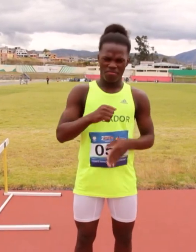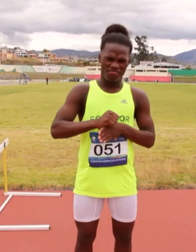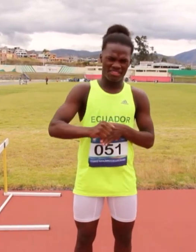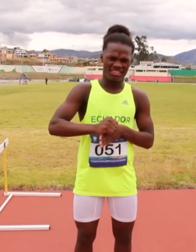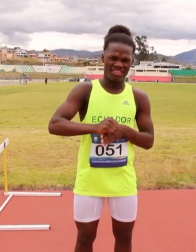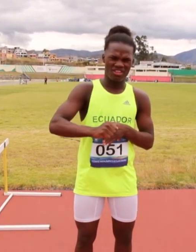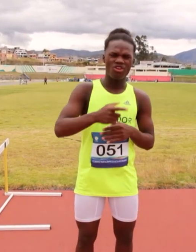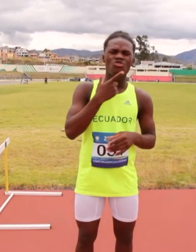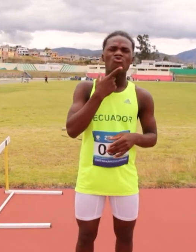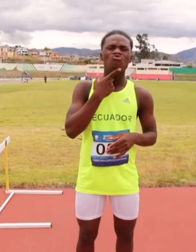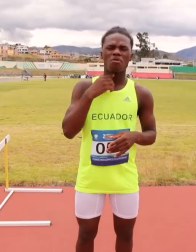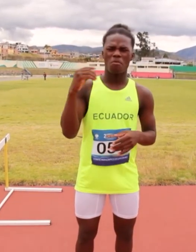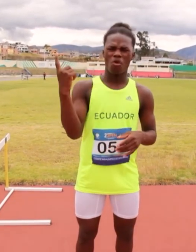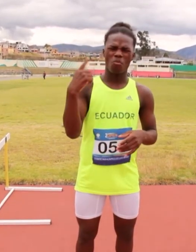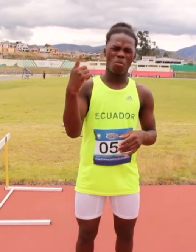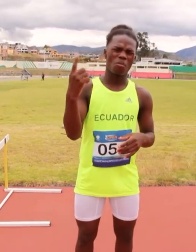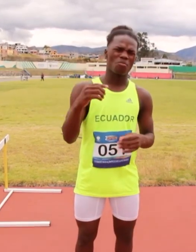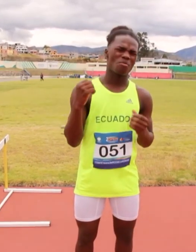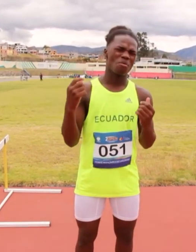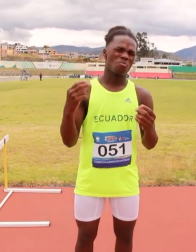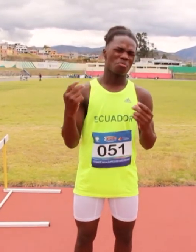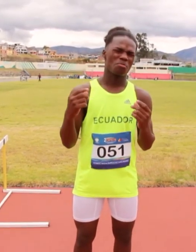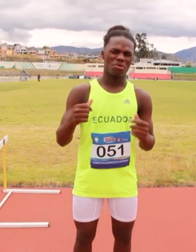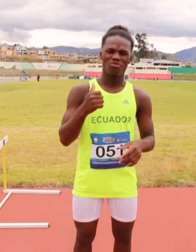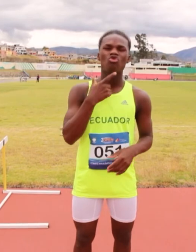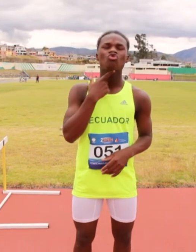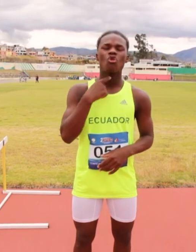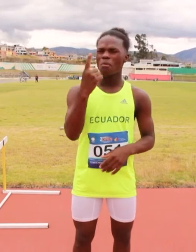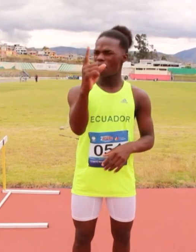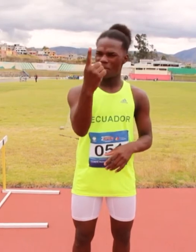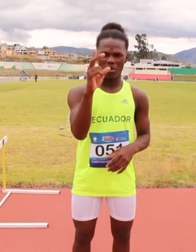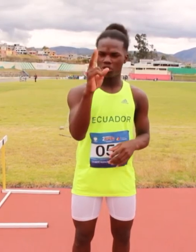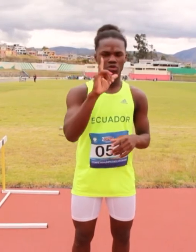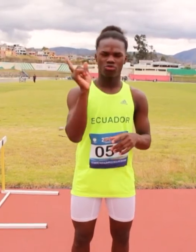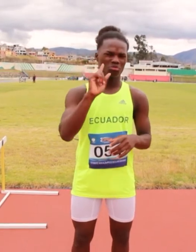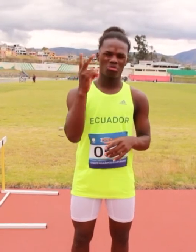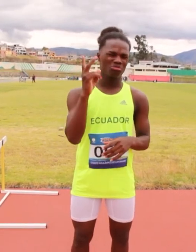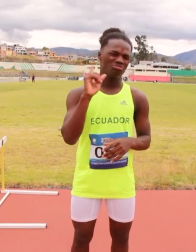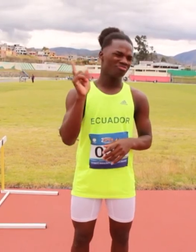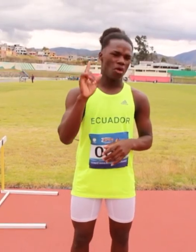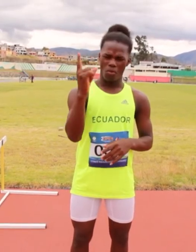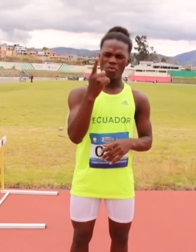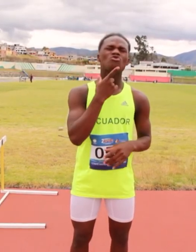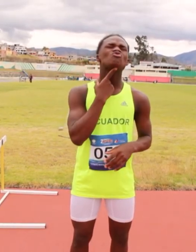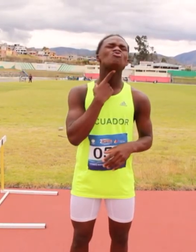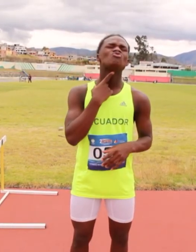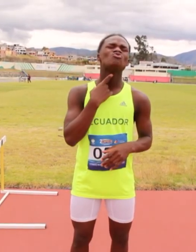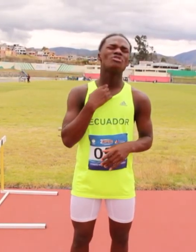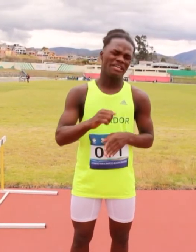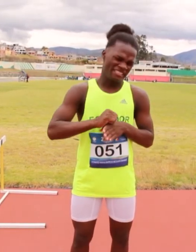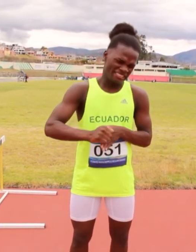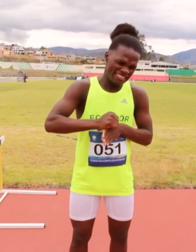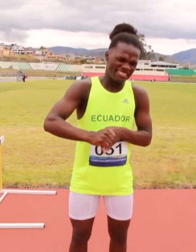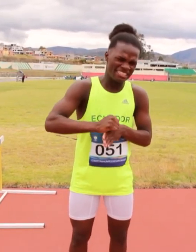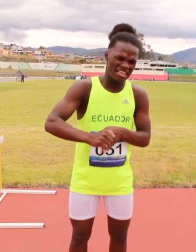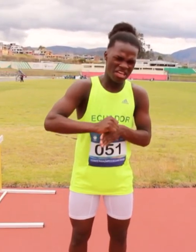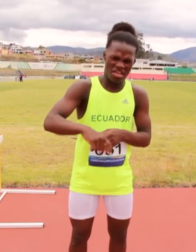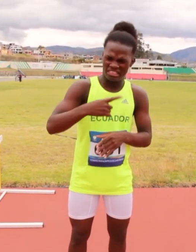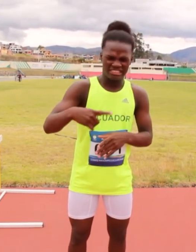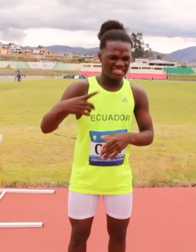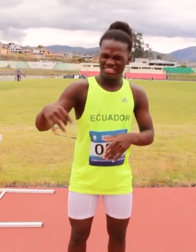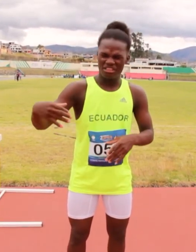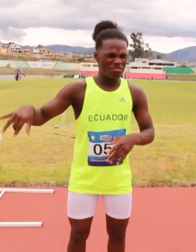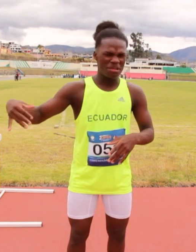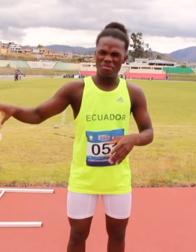Para mí el tema de deporte es de constancia y práctica, de que todo el tiempo estemos entrenando y trabajando para ser mejores.